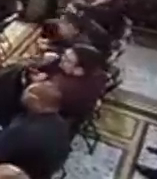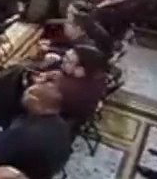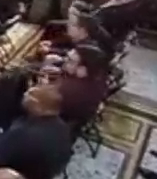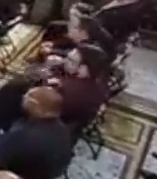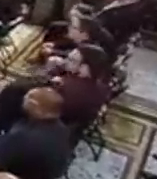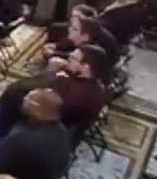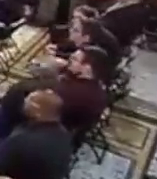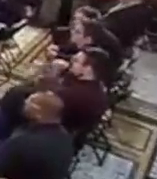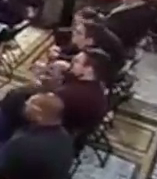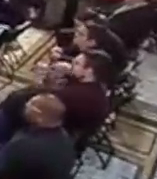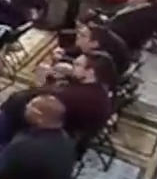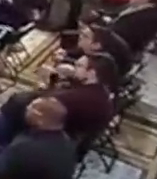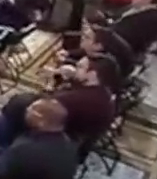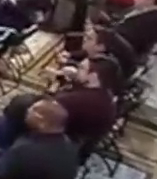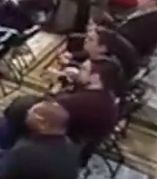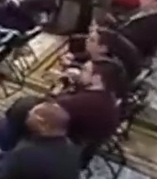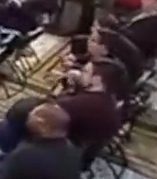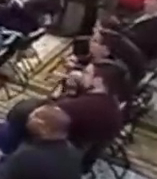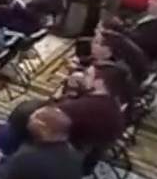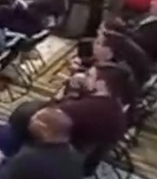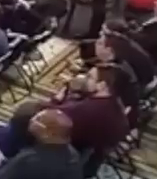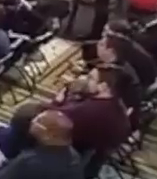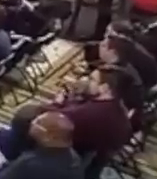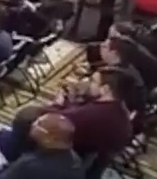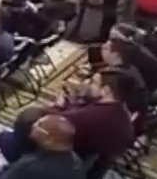secretaria de Bienestar y la subsecretaria.